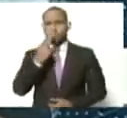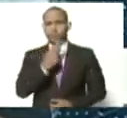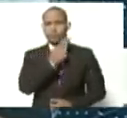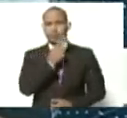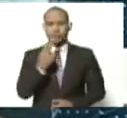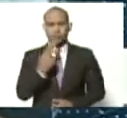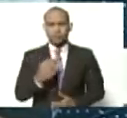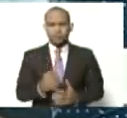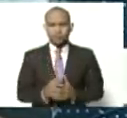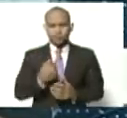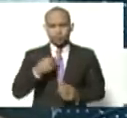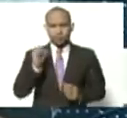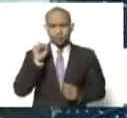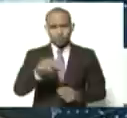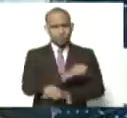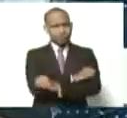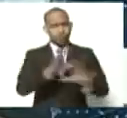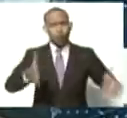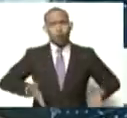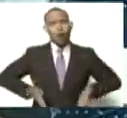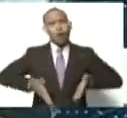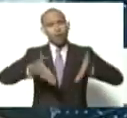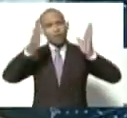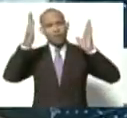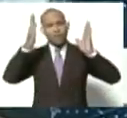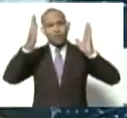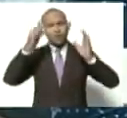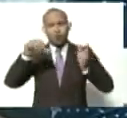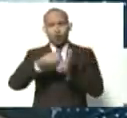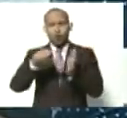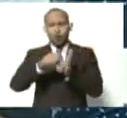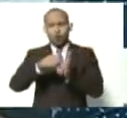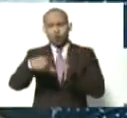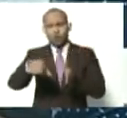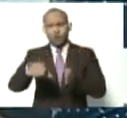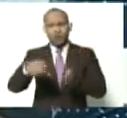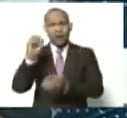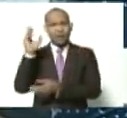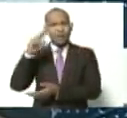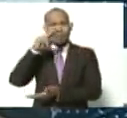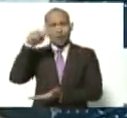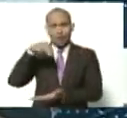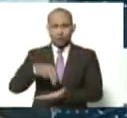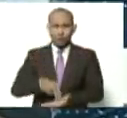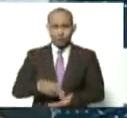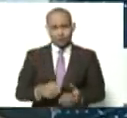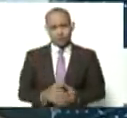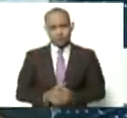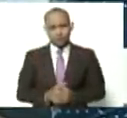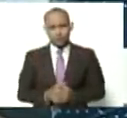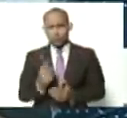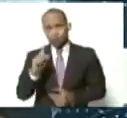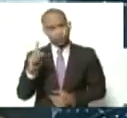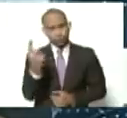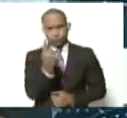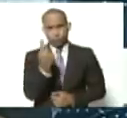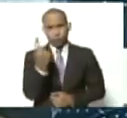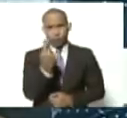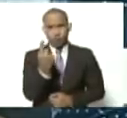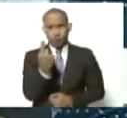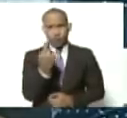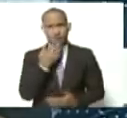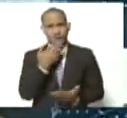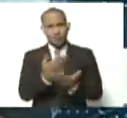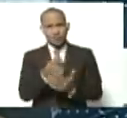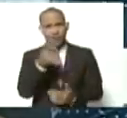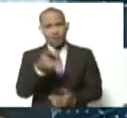voladura del edificio de Pajaritos y a la voladura del Palacio Federal Legislativo. No solamente le habían